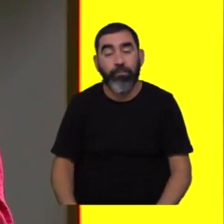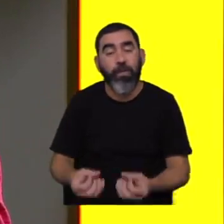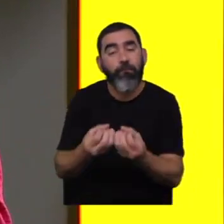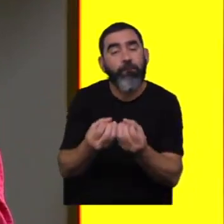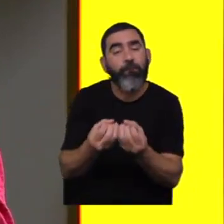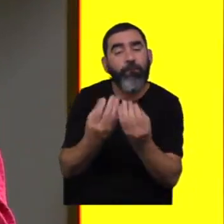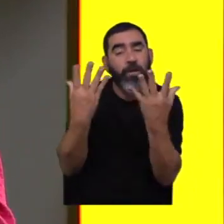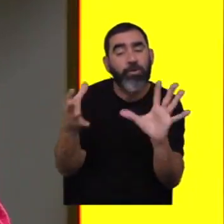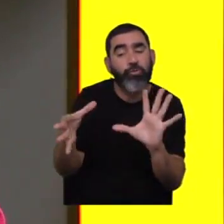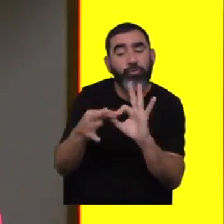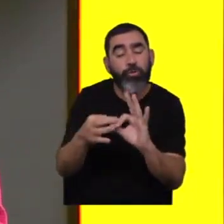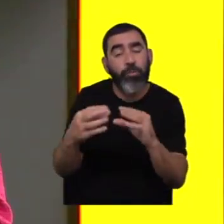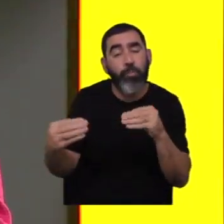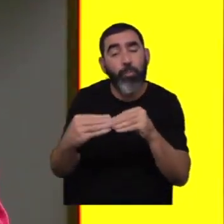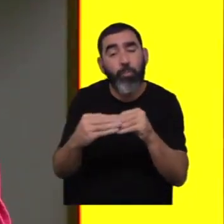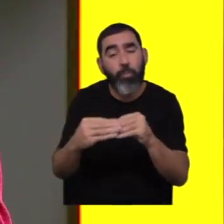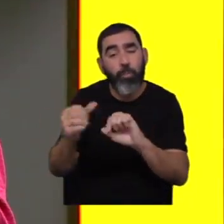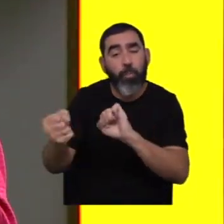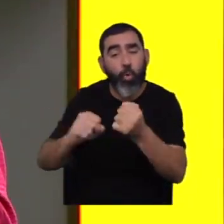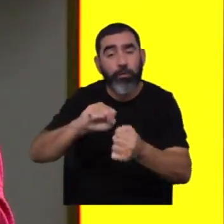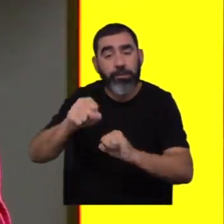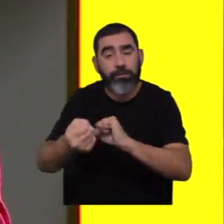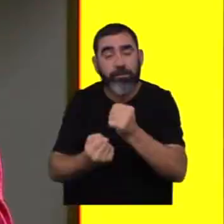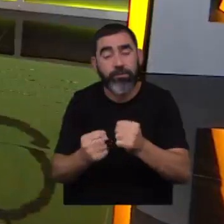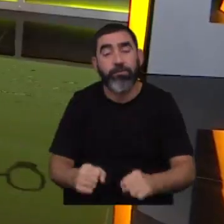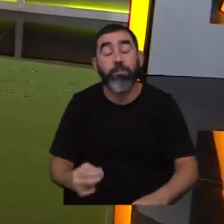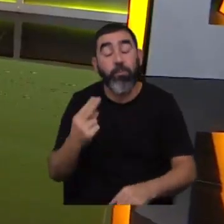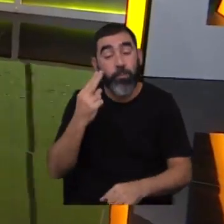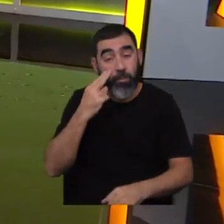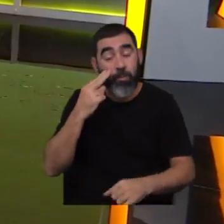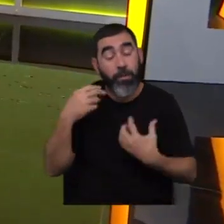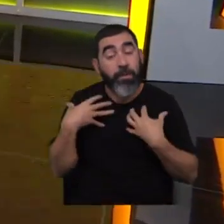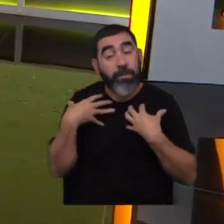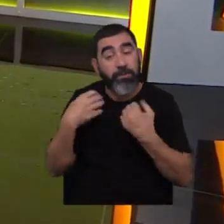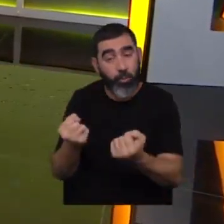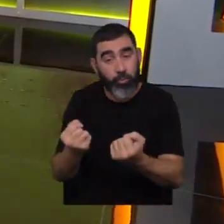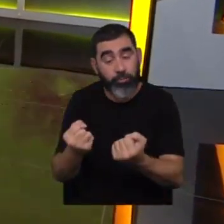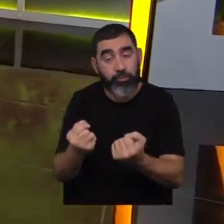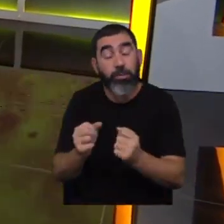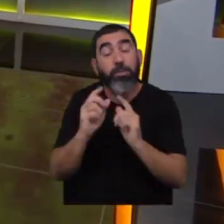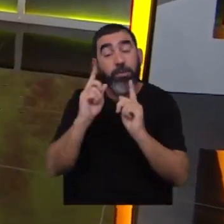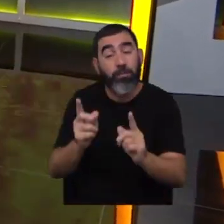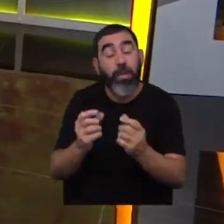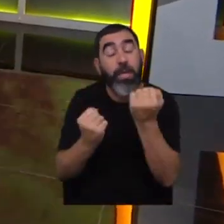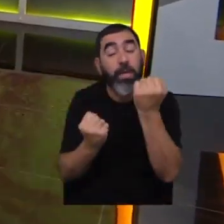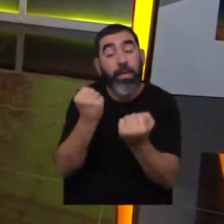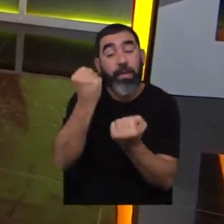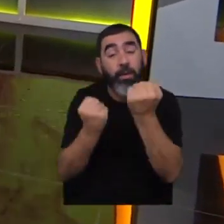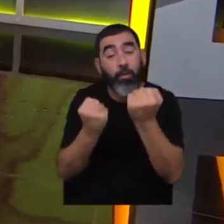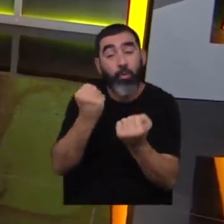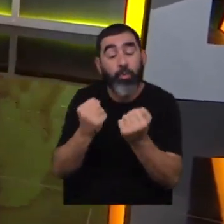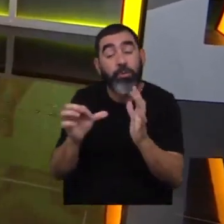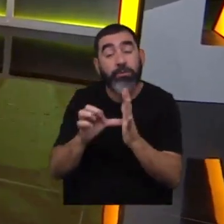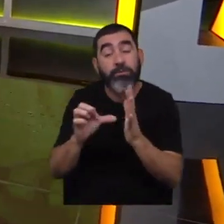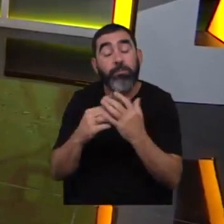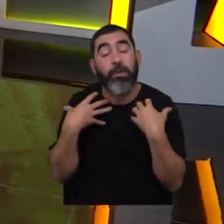infecciones asociadas a prótesis articular, ¿no? Un problema sanitario y, bueno, como decíamos, también económico para los sistemas